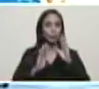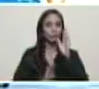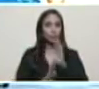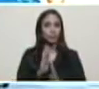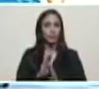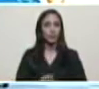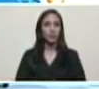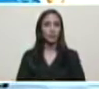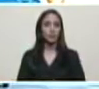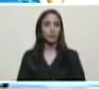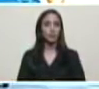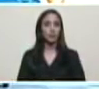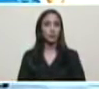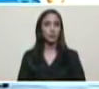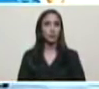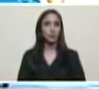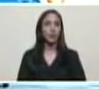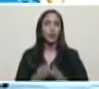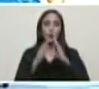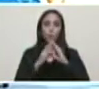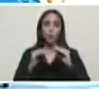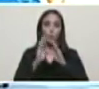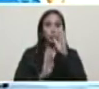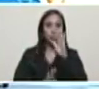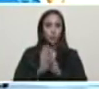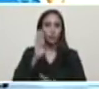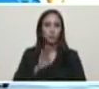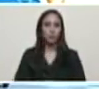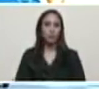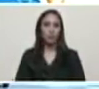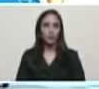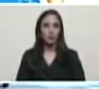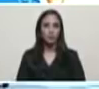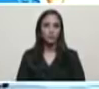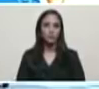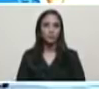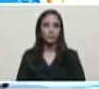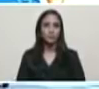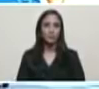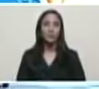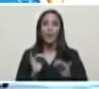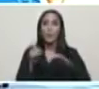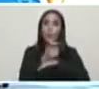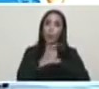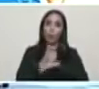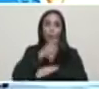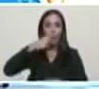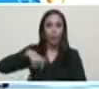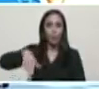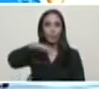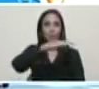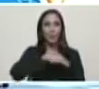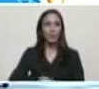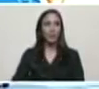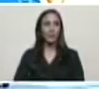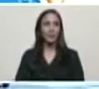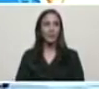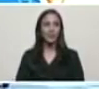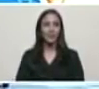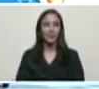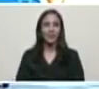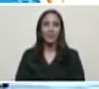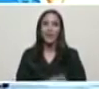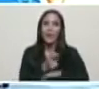esfuerzos en la búsqueda de un gobierno eminentemente popular Un gobierno de